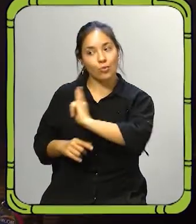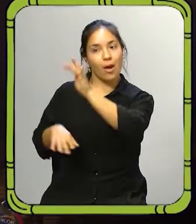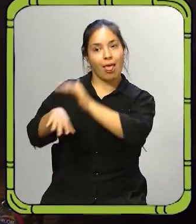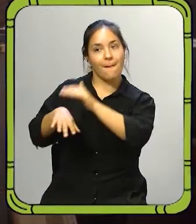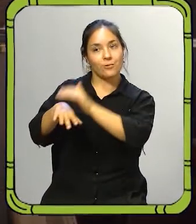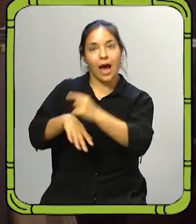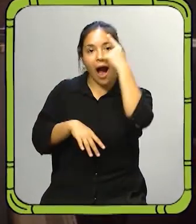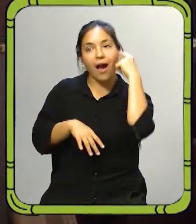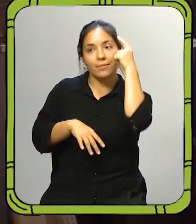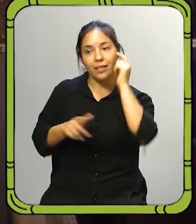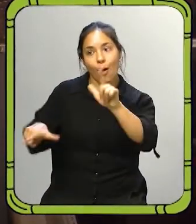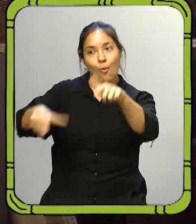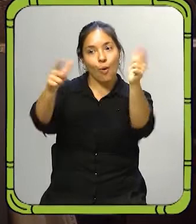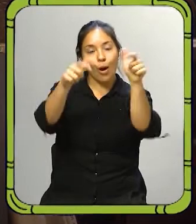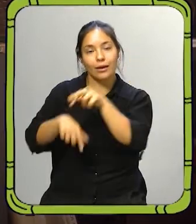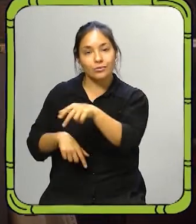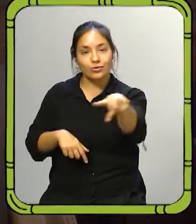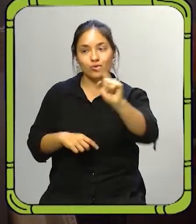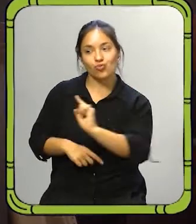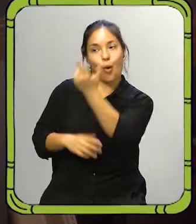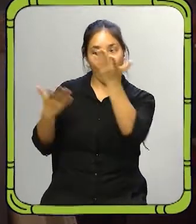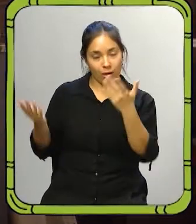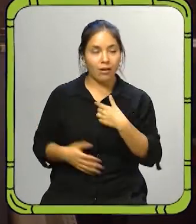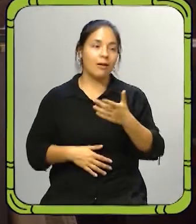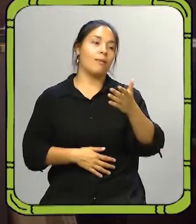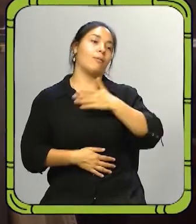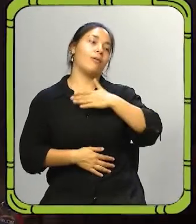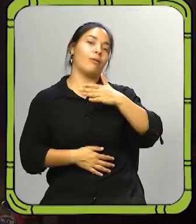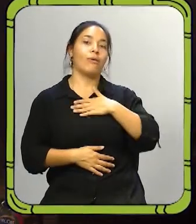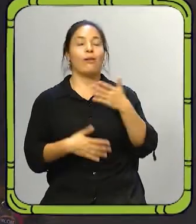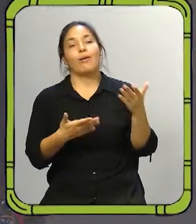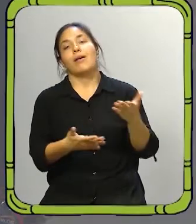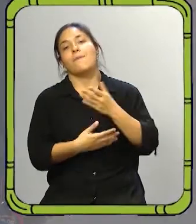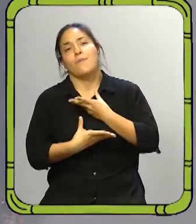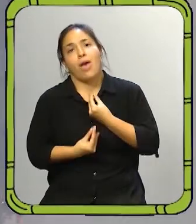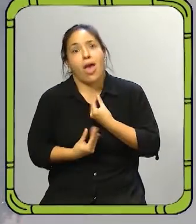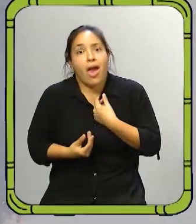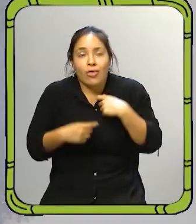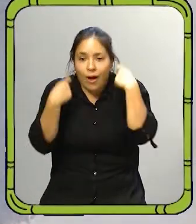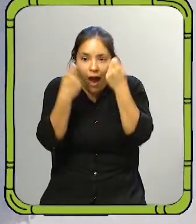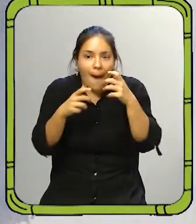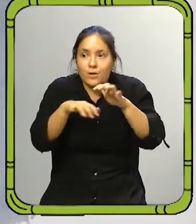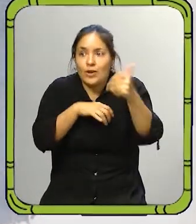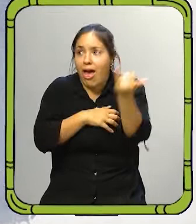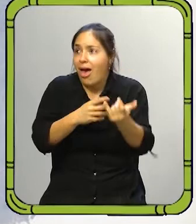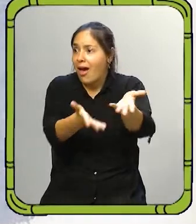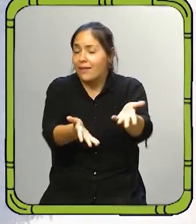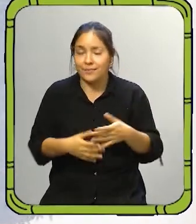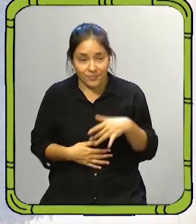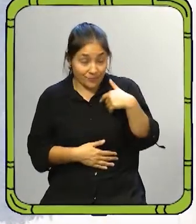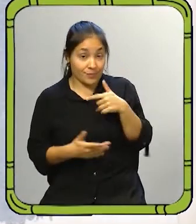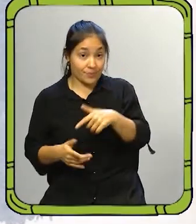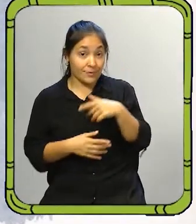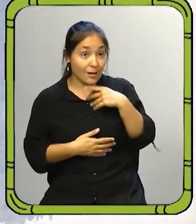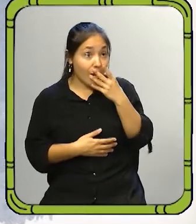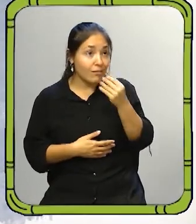solo y solito. Ay, pobre lobo, no te rimiendo, mamá, está la Caperucita. Pero mami, protestó